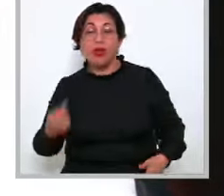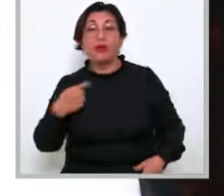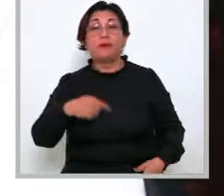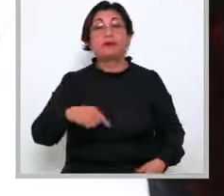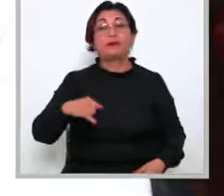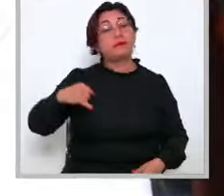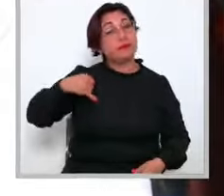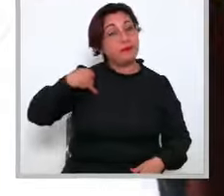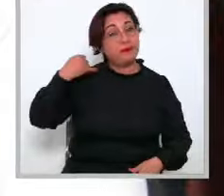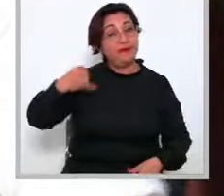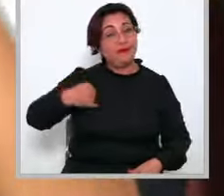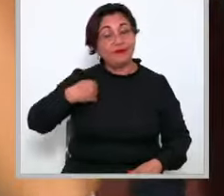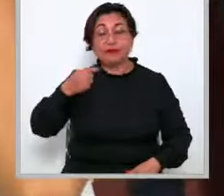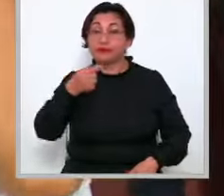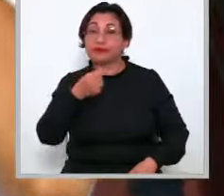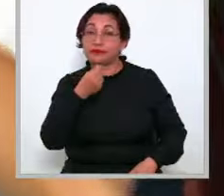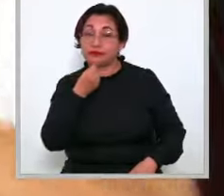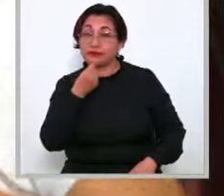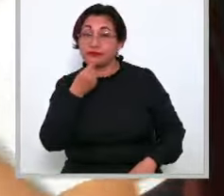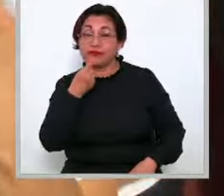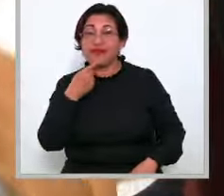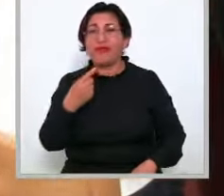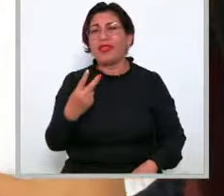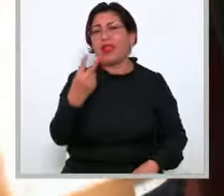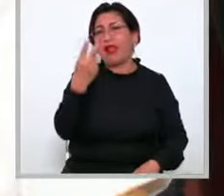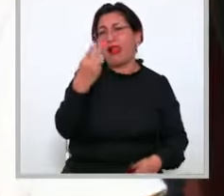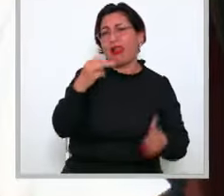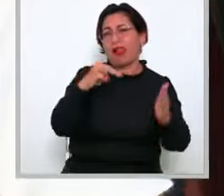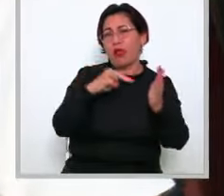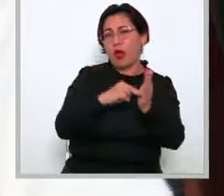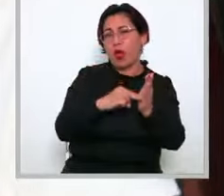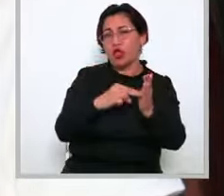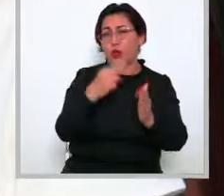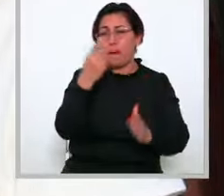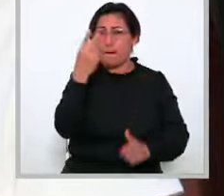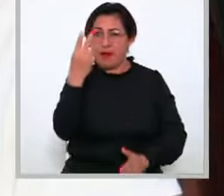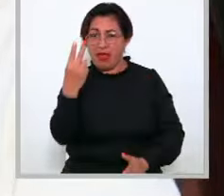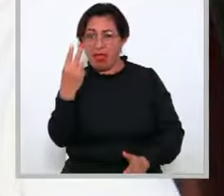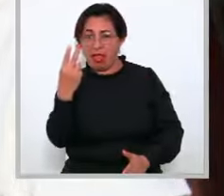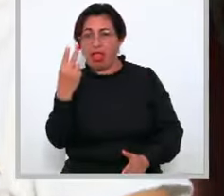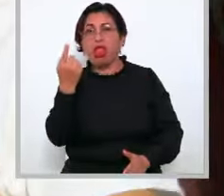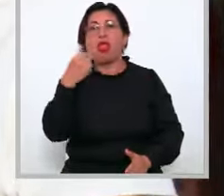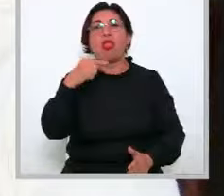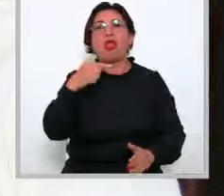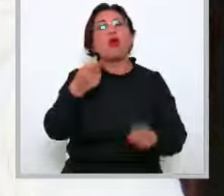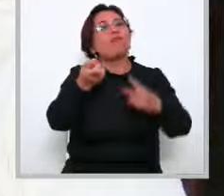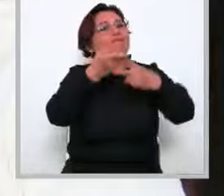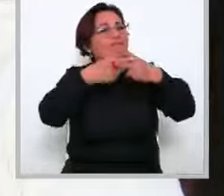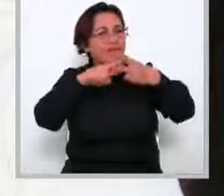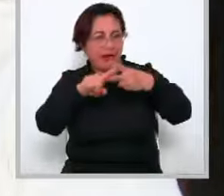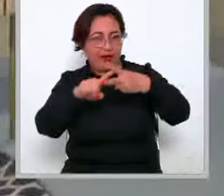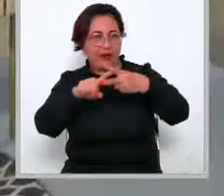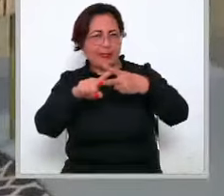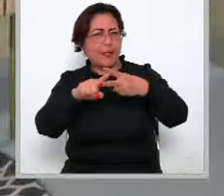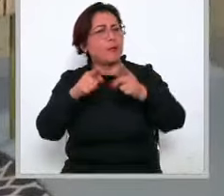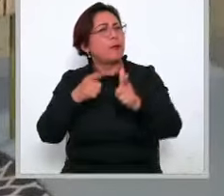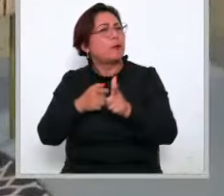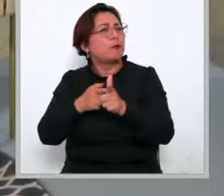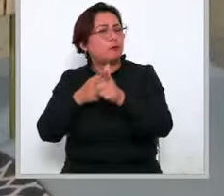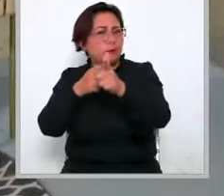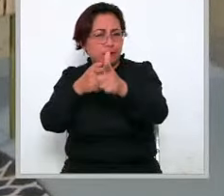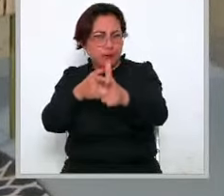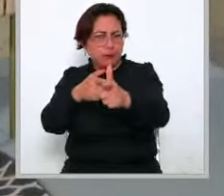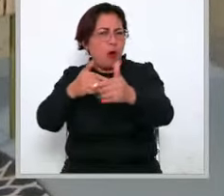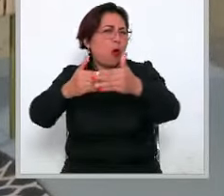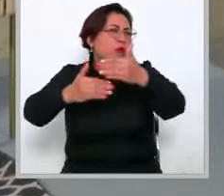del Sistema Nacional DIF. Y bueno, a lo largo de todos estos años se han generado